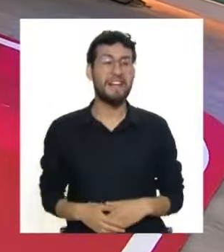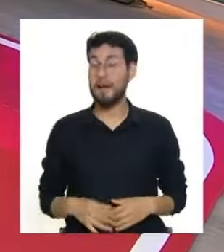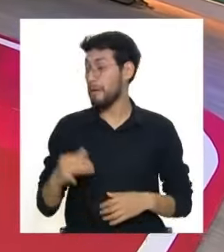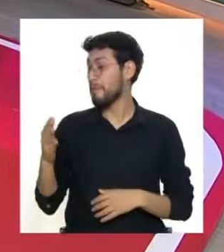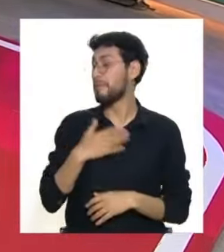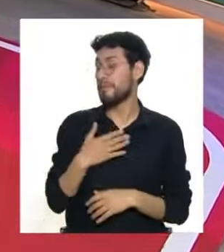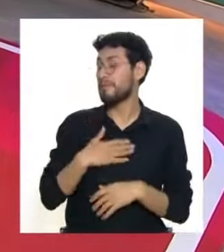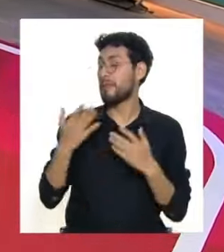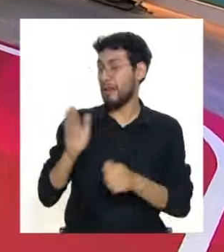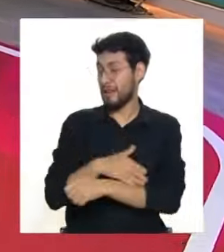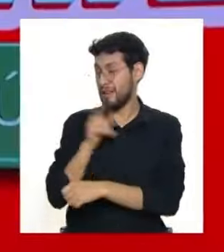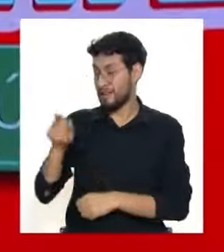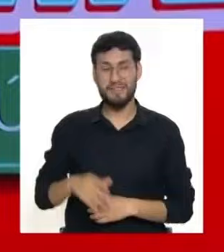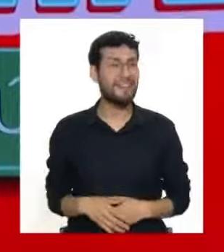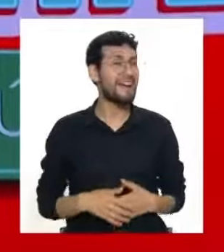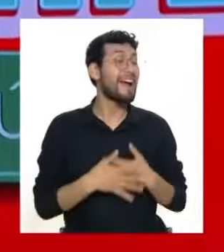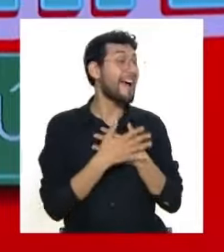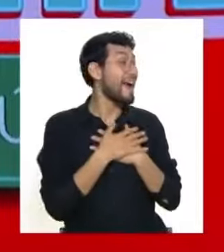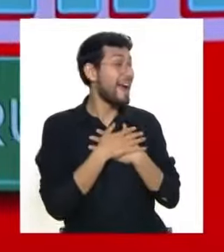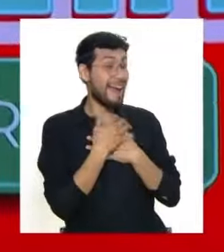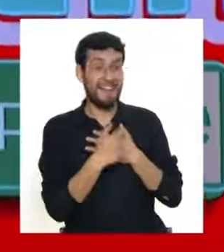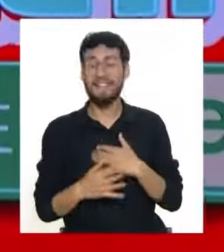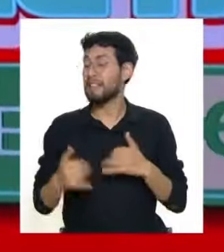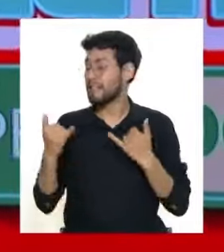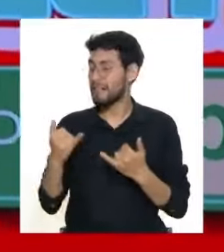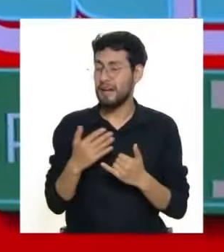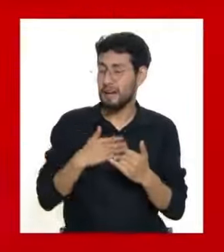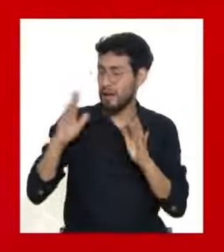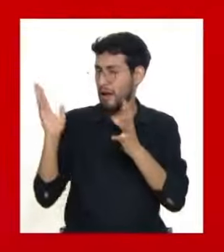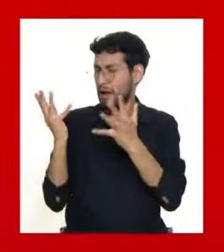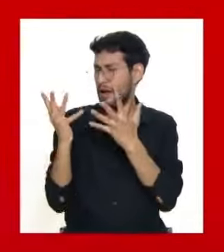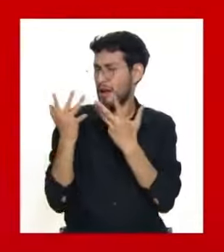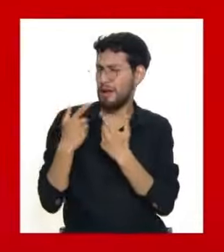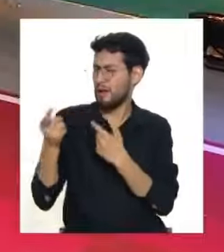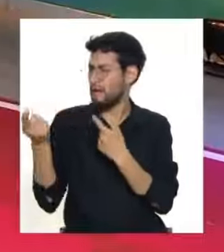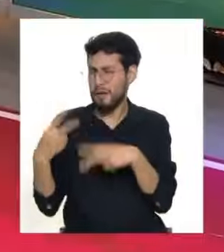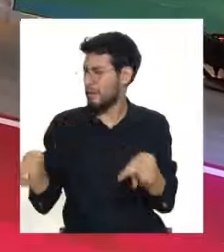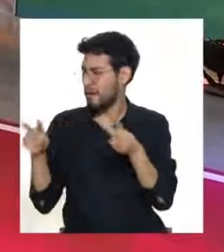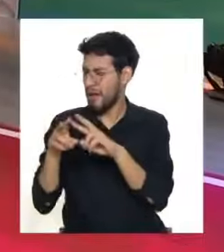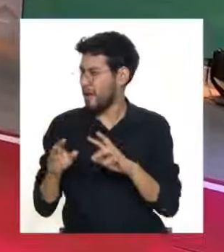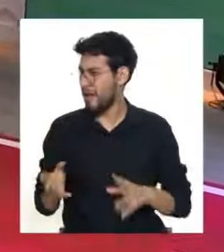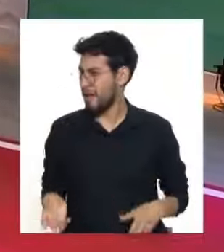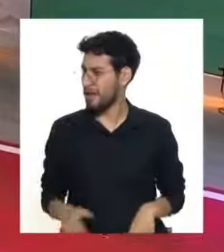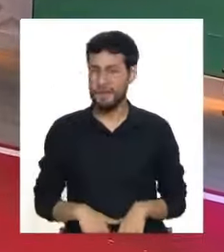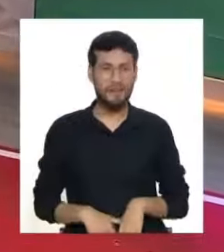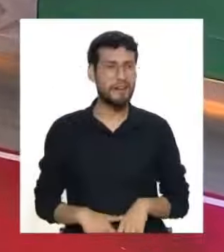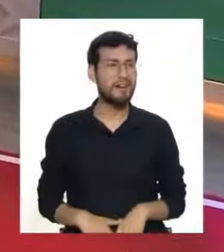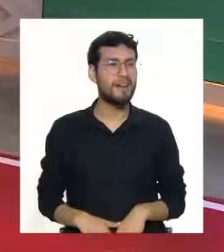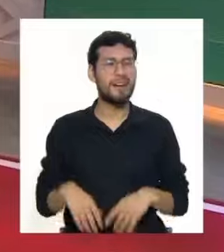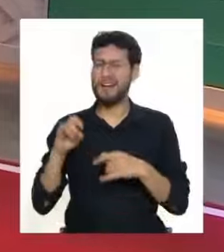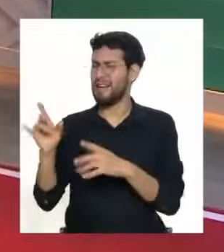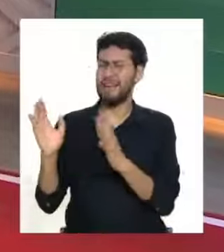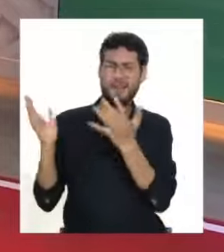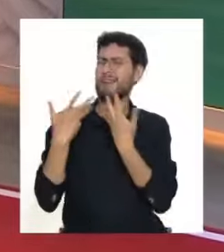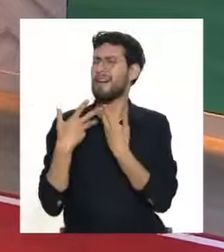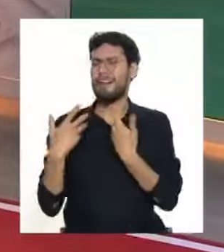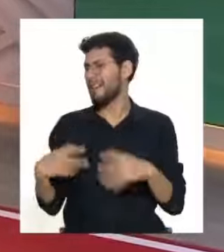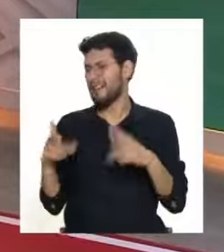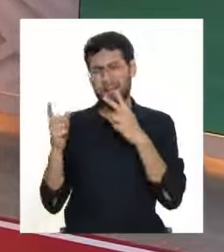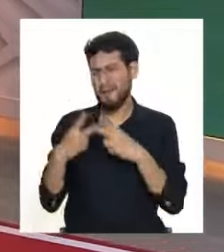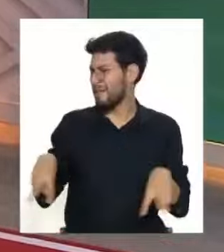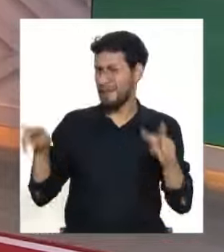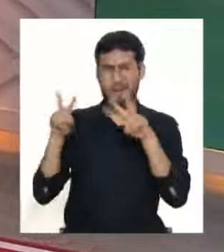Quiero dedicarte una canción. ¡Ay! Si me dejas, no vale. ¡Eso! Si me dejas, no